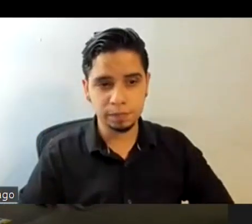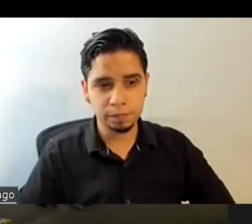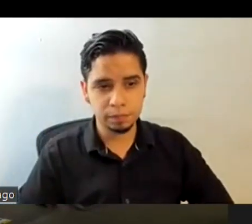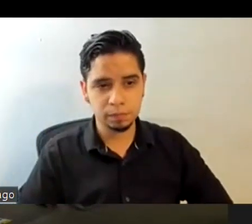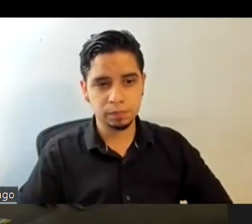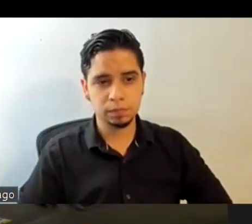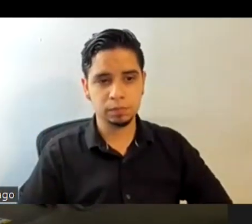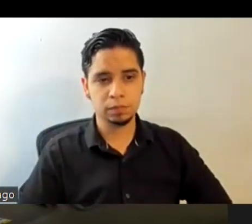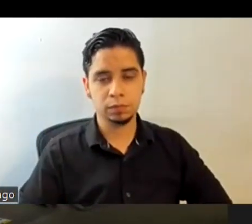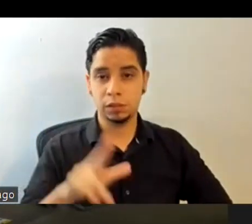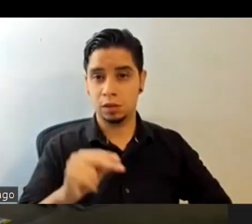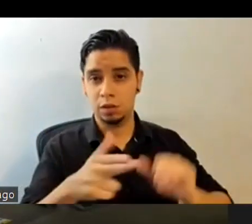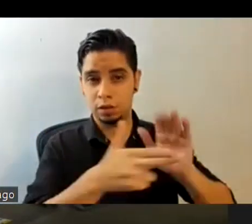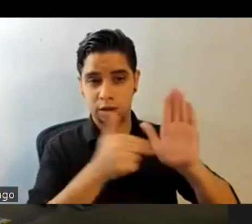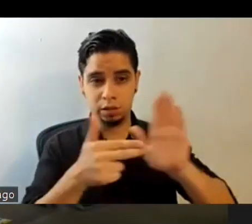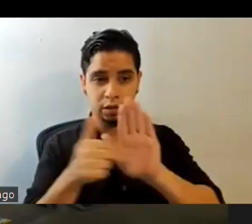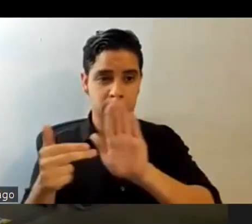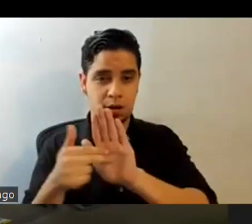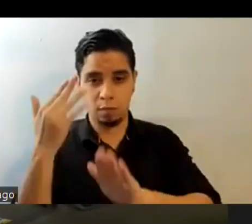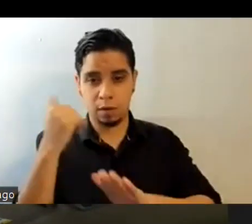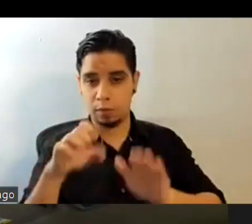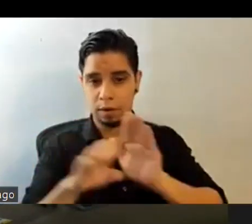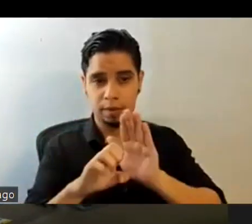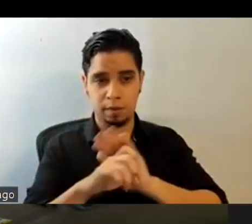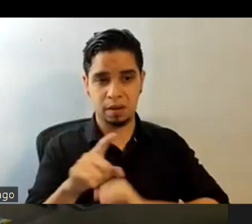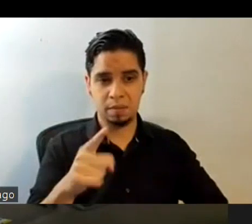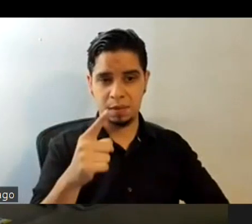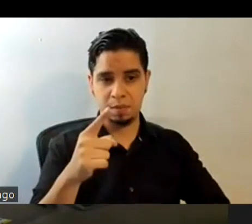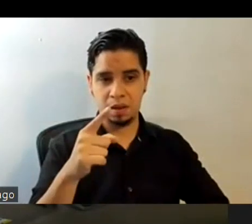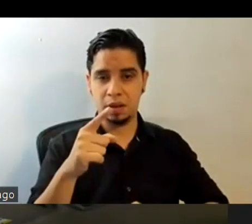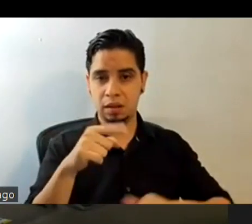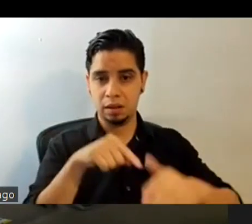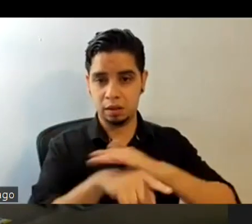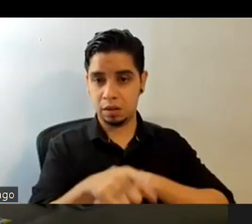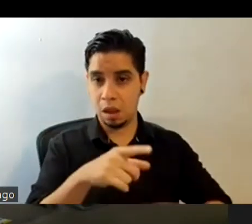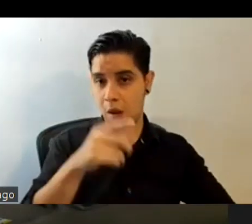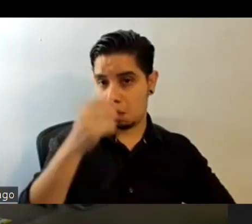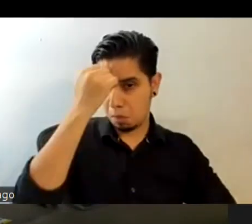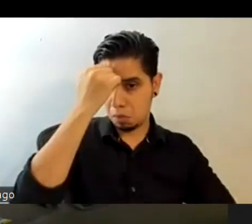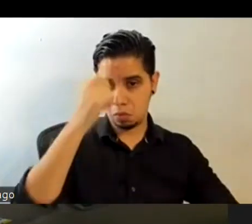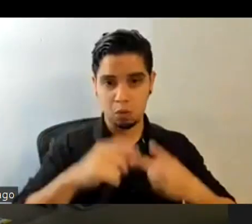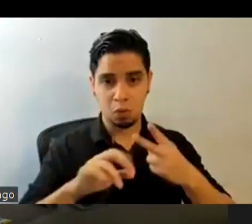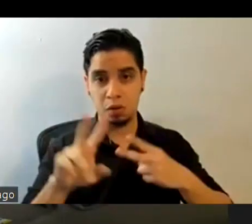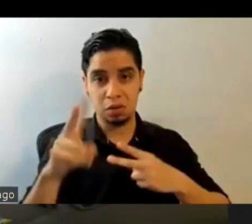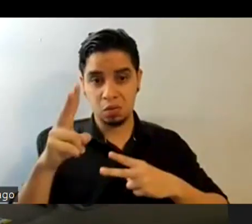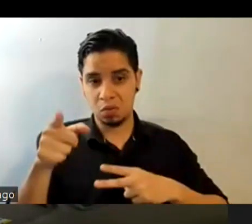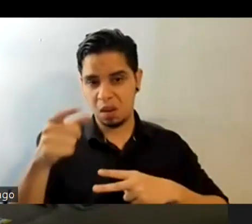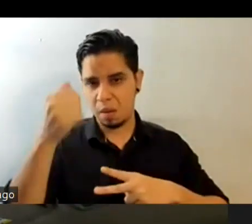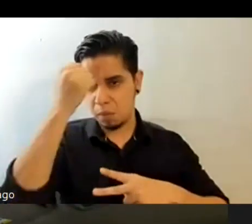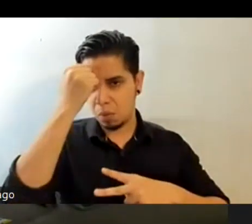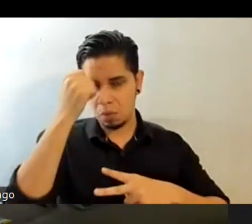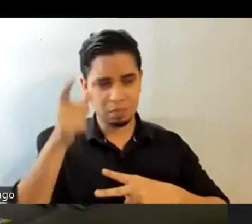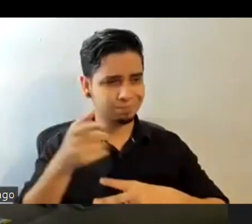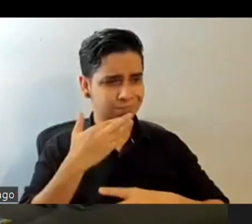poner etiqueta, fíjate, porque en primer grado, si le hubieran dicho este nene es bruto, o en segundo grado, mira, este nene como que tiene